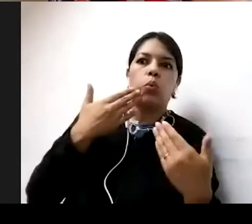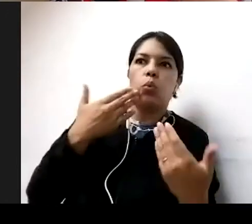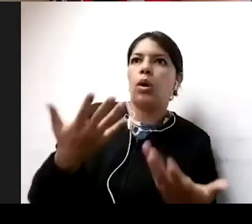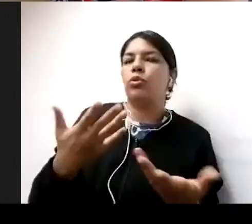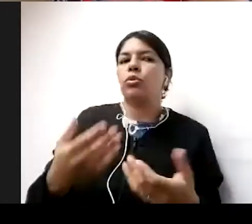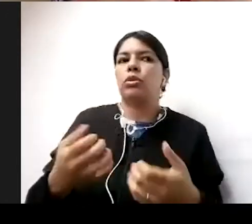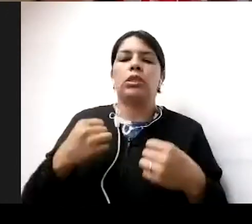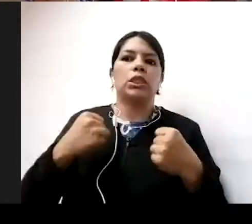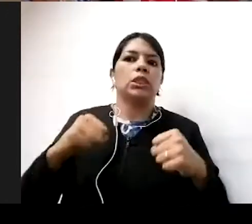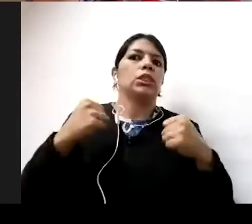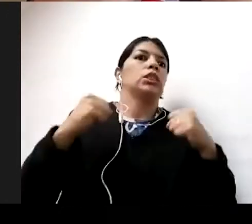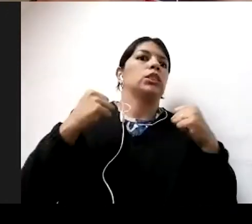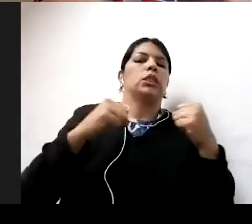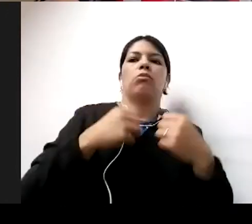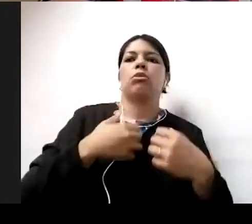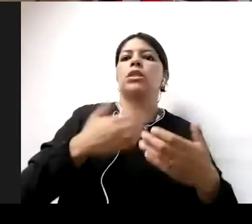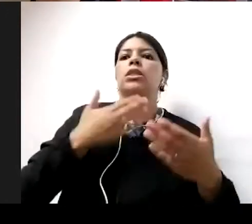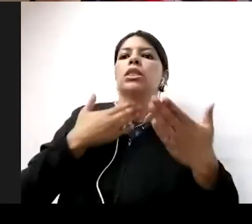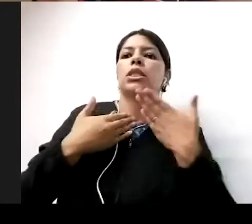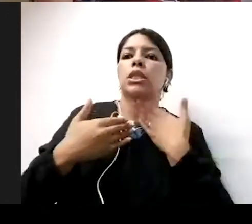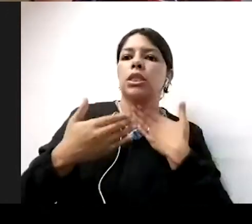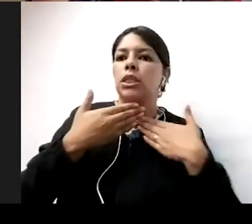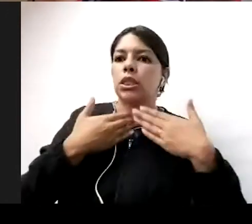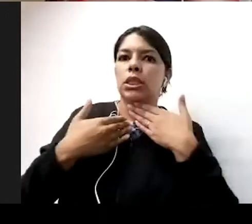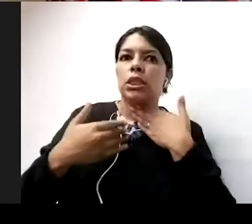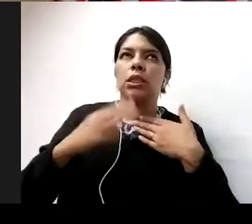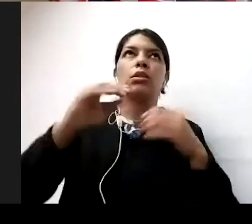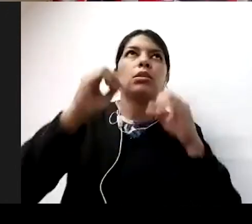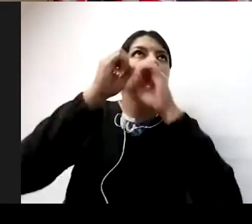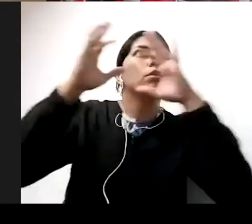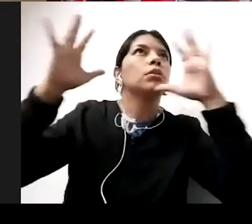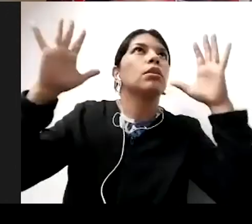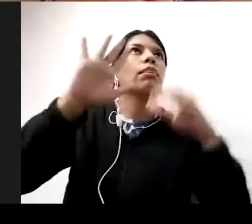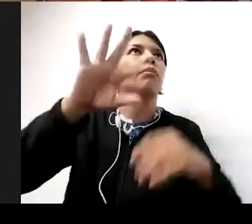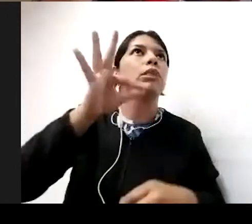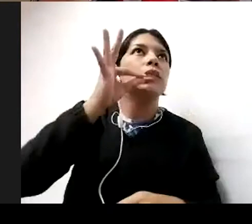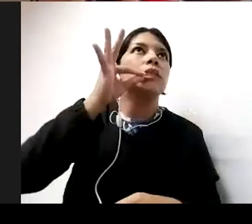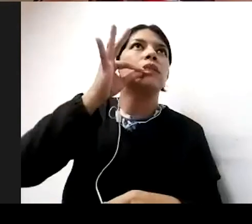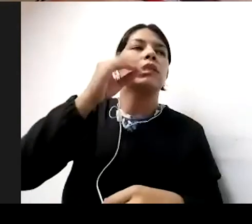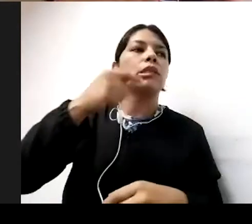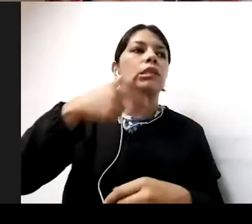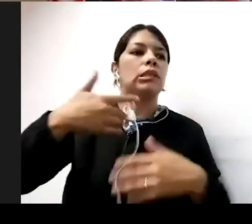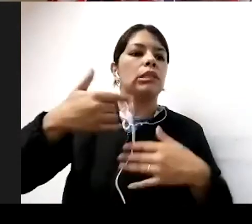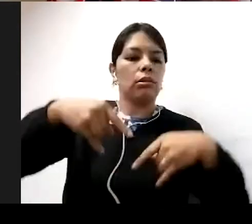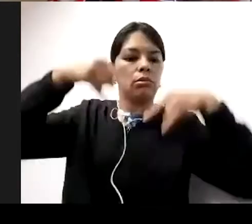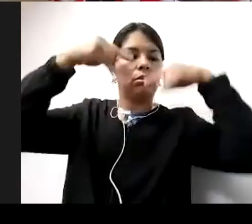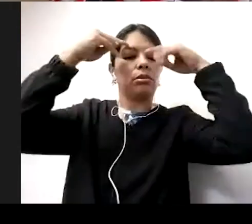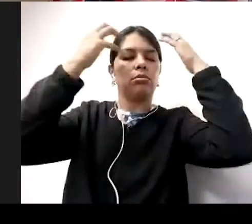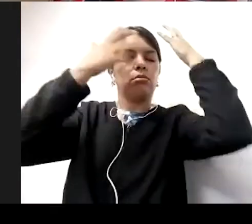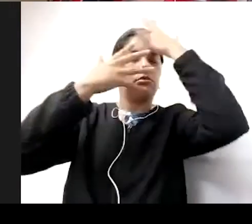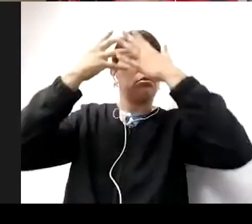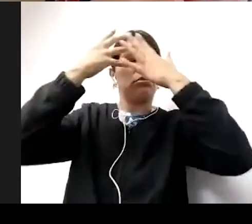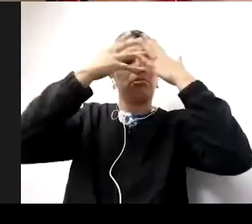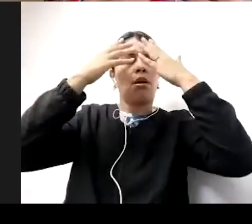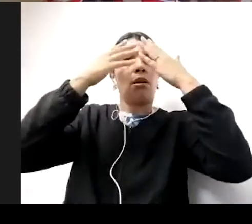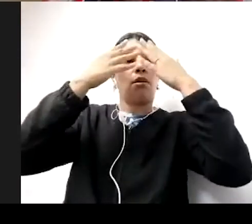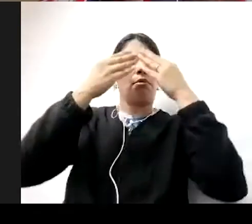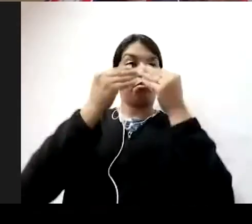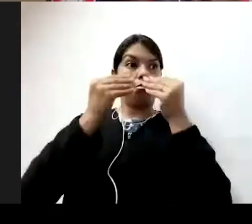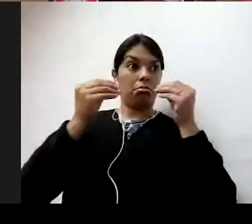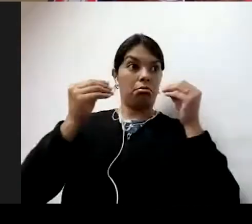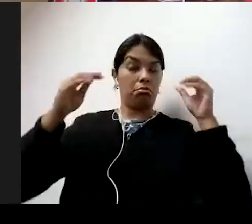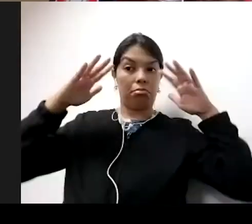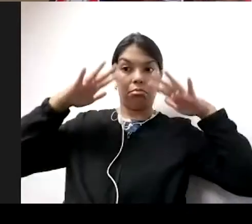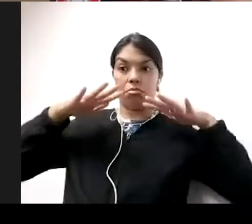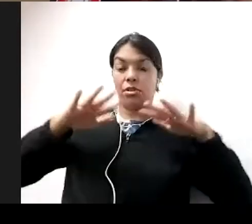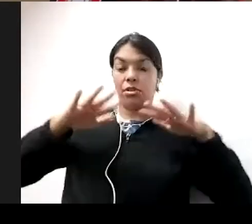va a sentir, se le va a pasar la traba, que es como comúnmente se le conoce al efecto, pero pues además